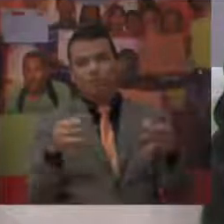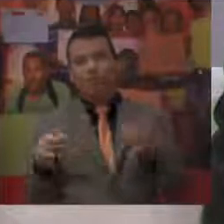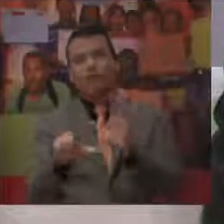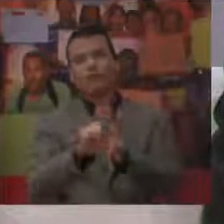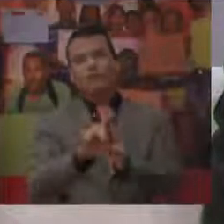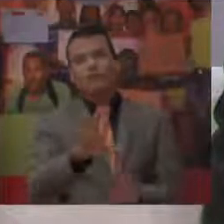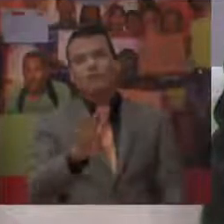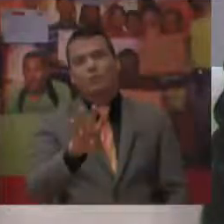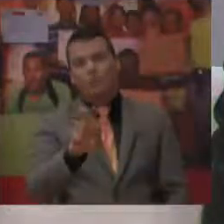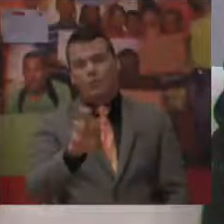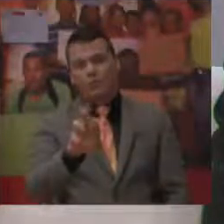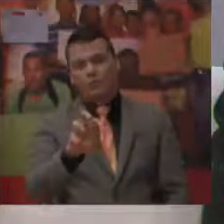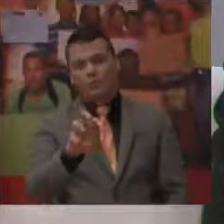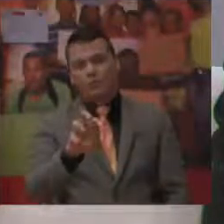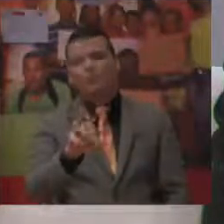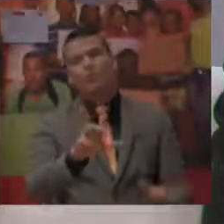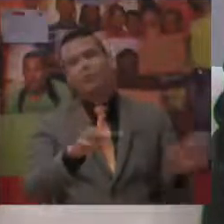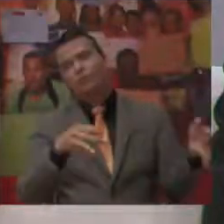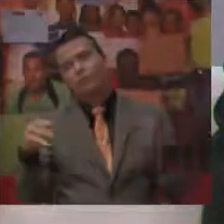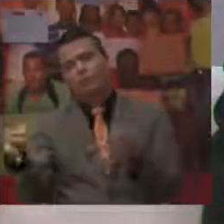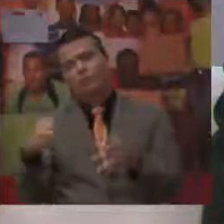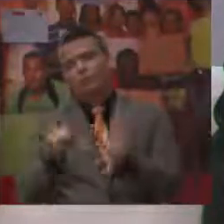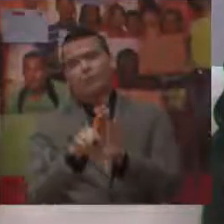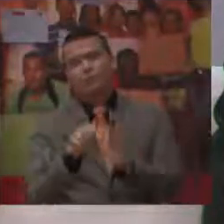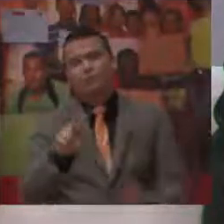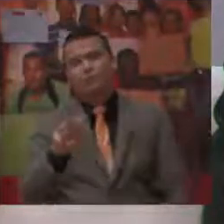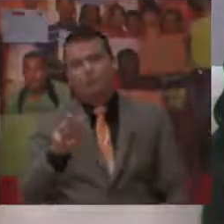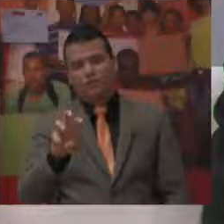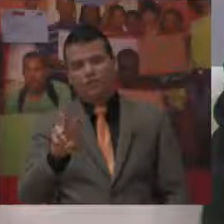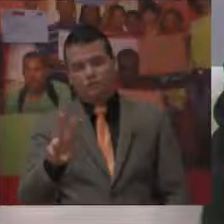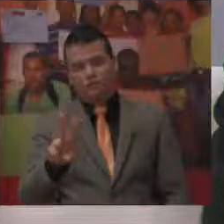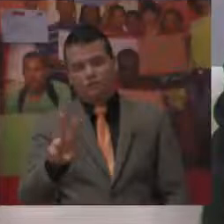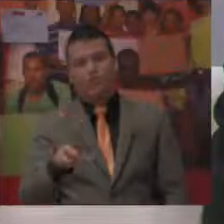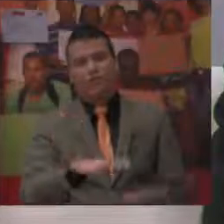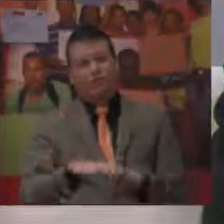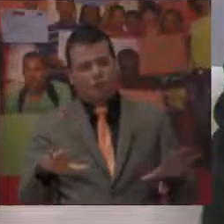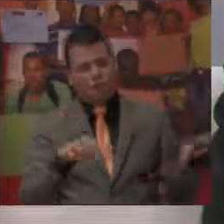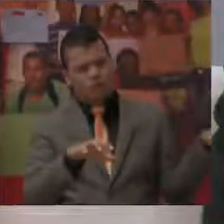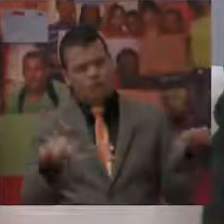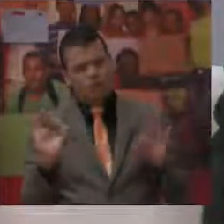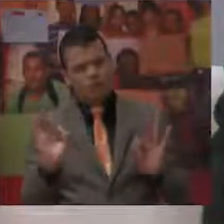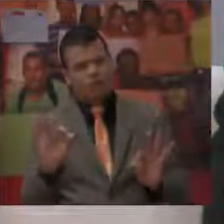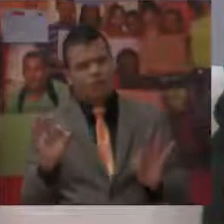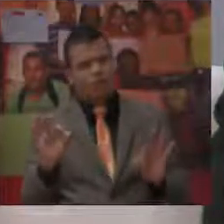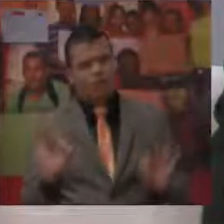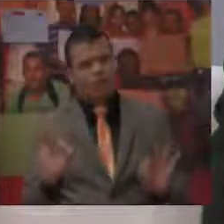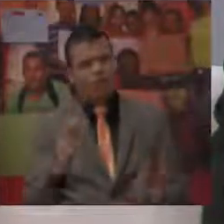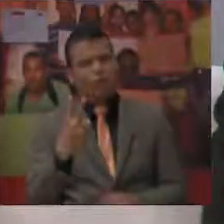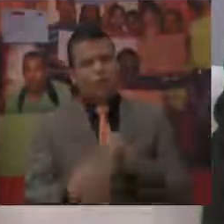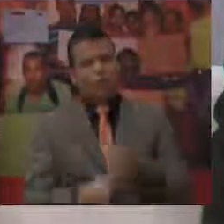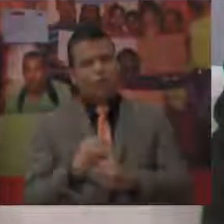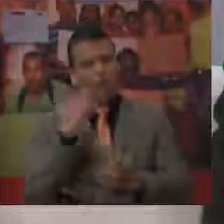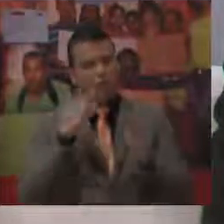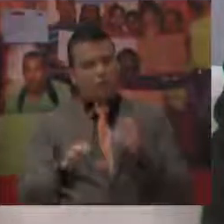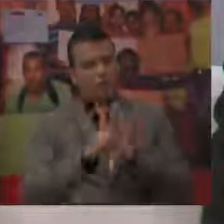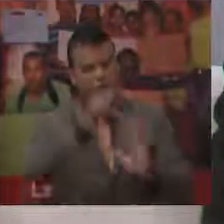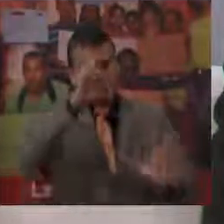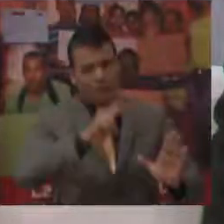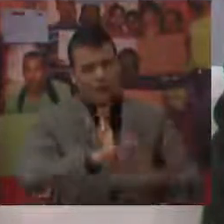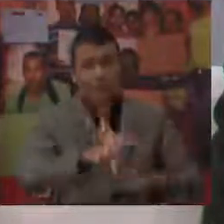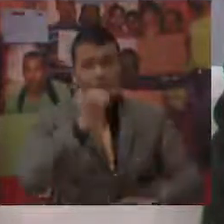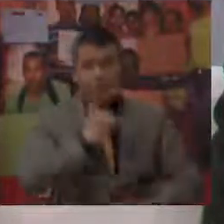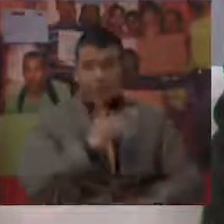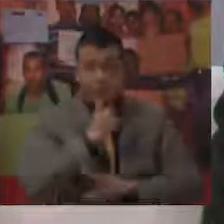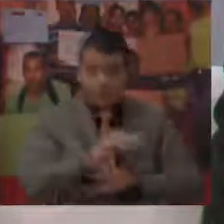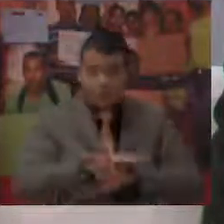ley 548, luego la 782, que con portarnos bien 2 años, estar dentro del marco de la ley, no volver a delinquir,